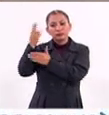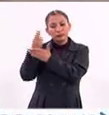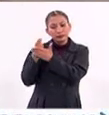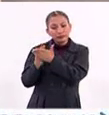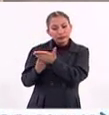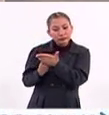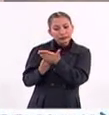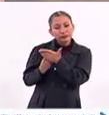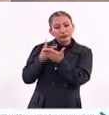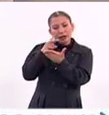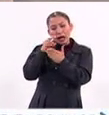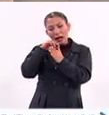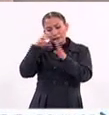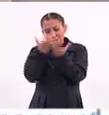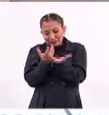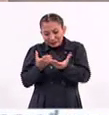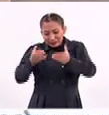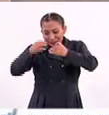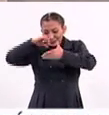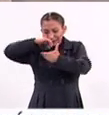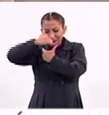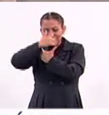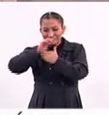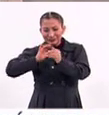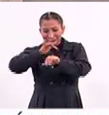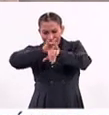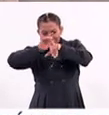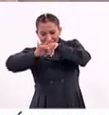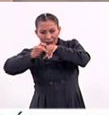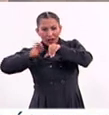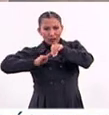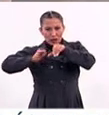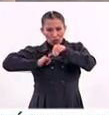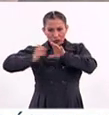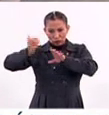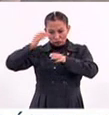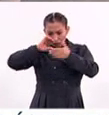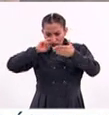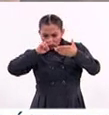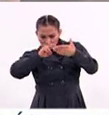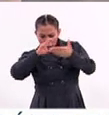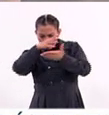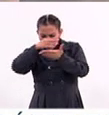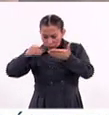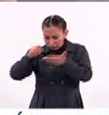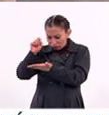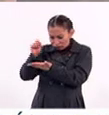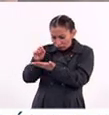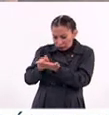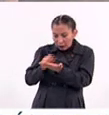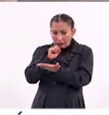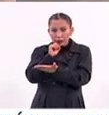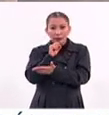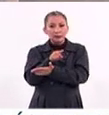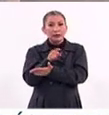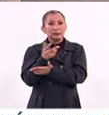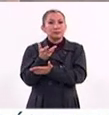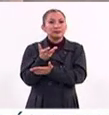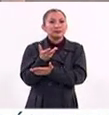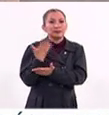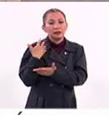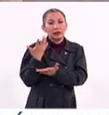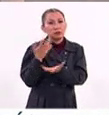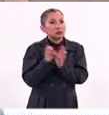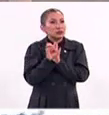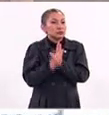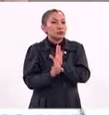dibujar las cerámicas de los desnudos precolombinos, también buscar en